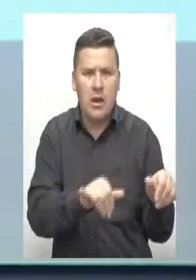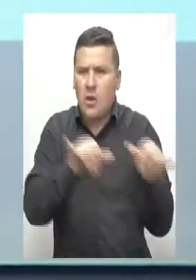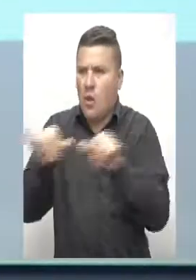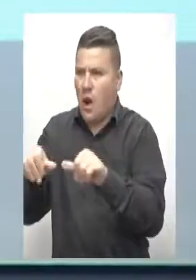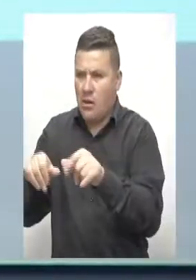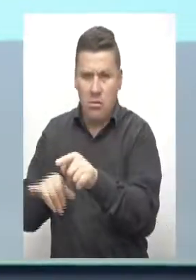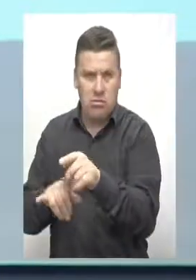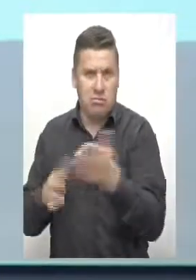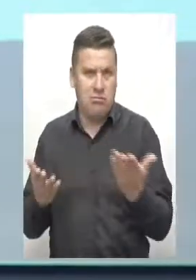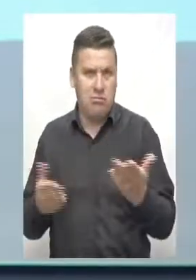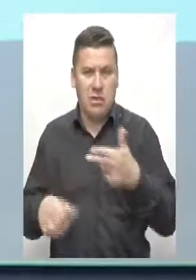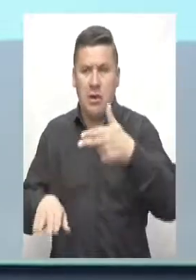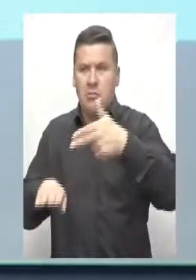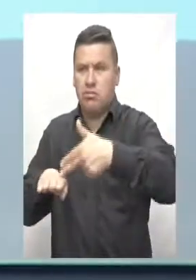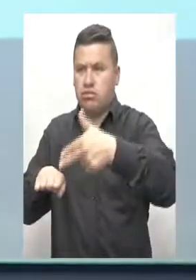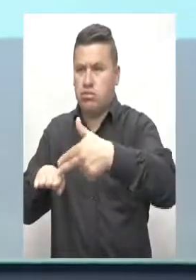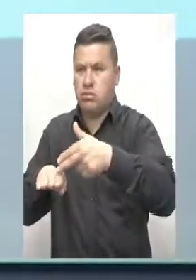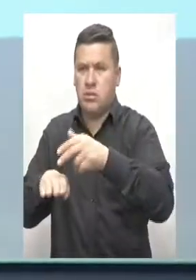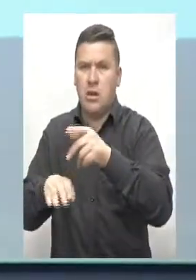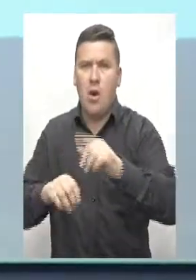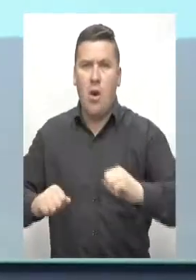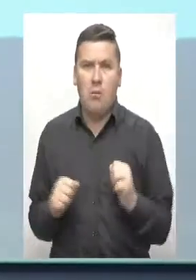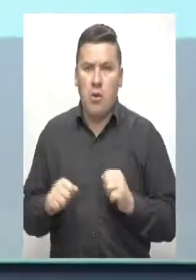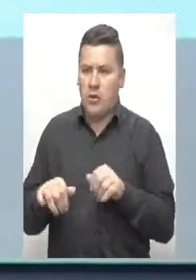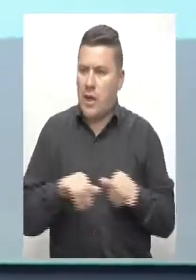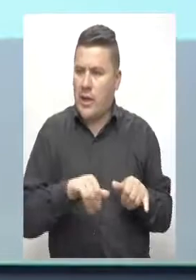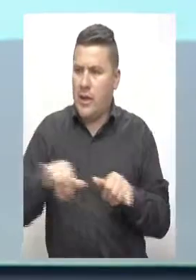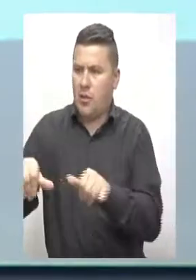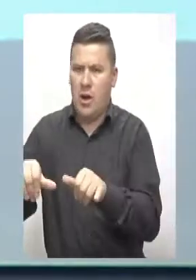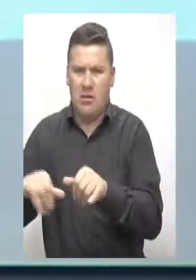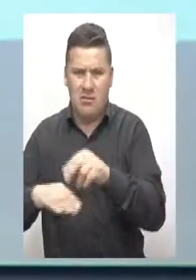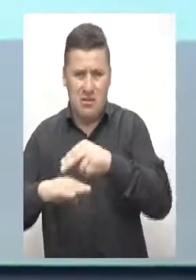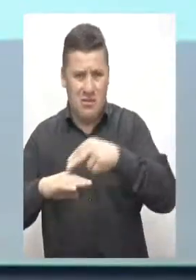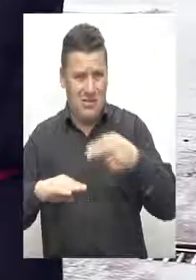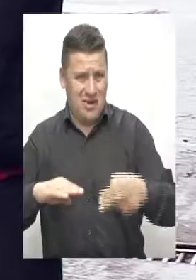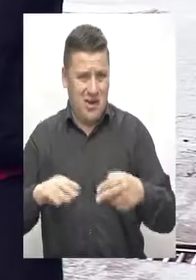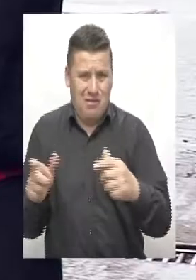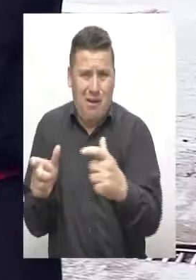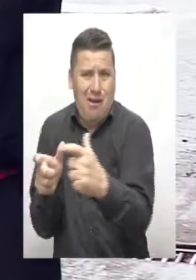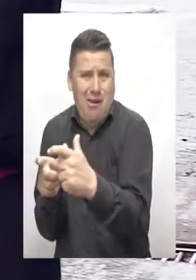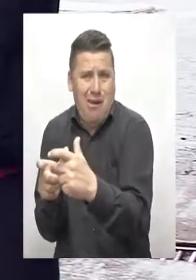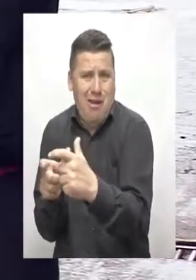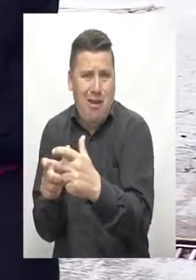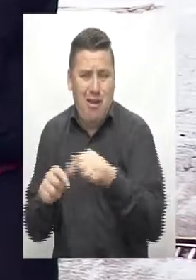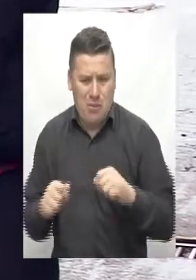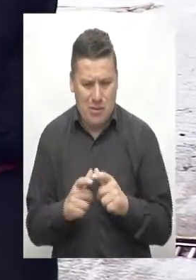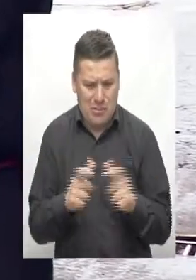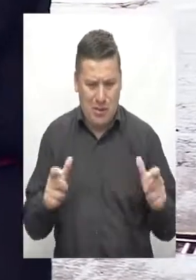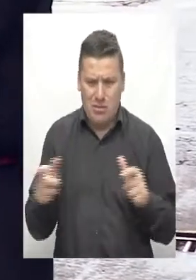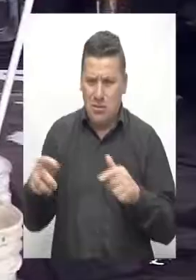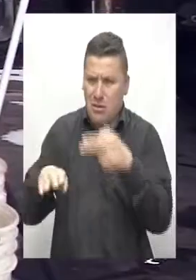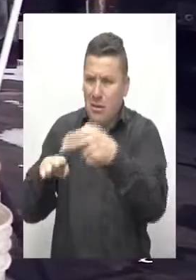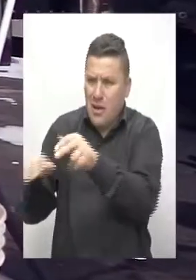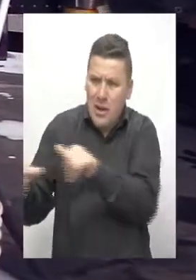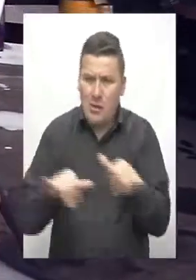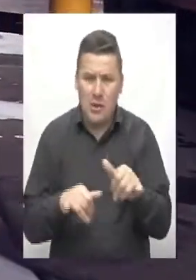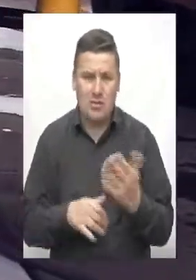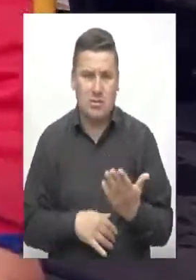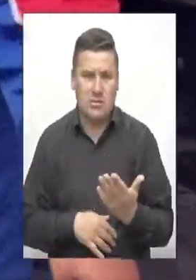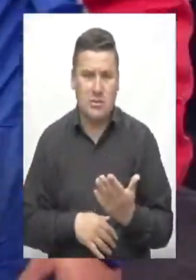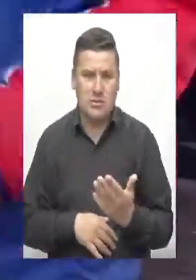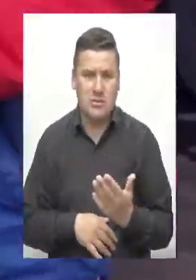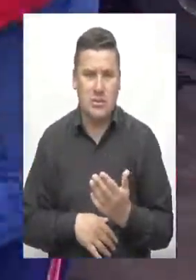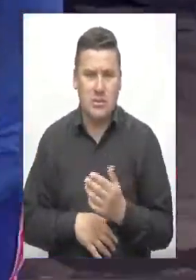tiene igual estaciones de servicio que la ciudad de bogotá cuando el mariño tiene aproximadamente